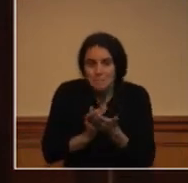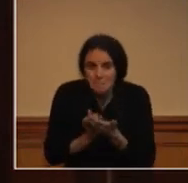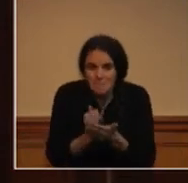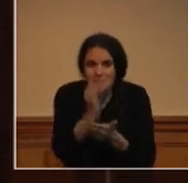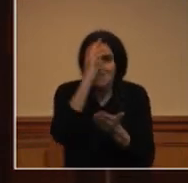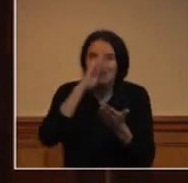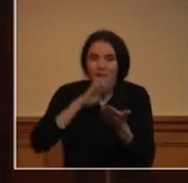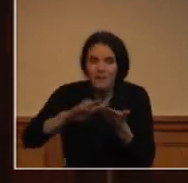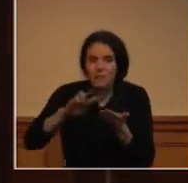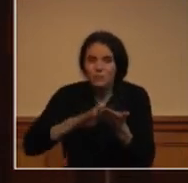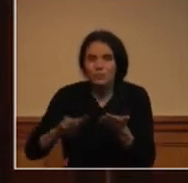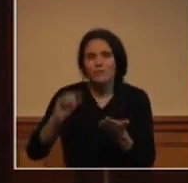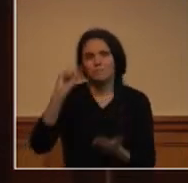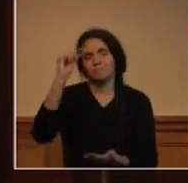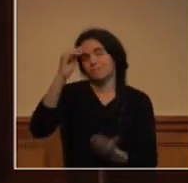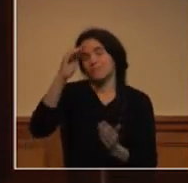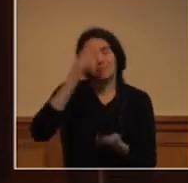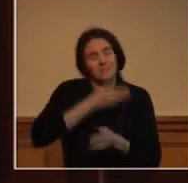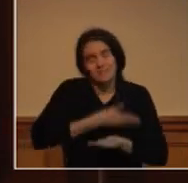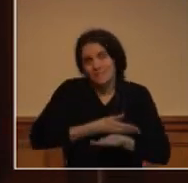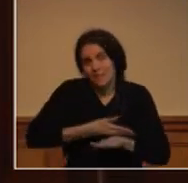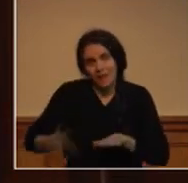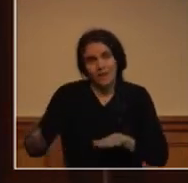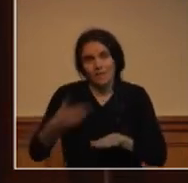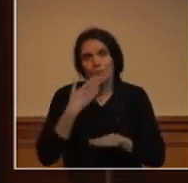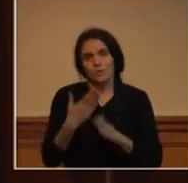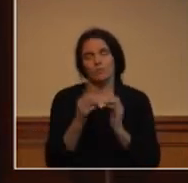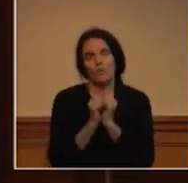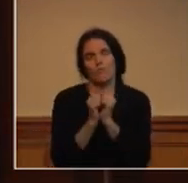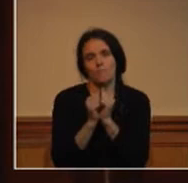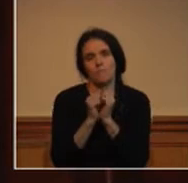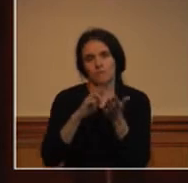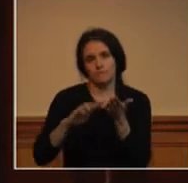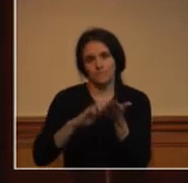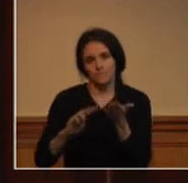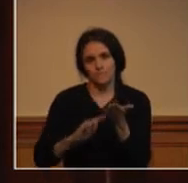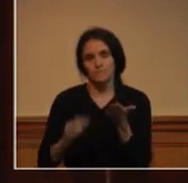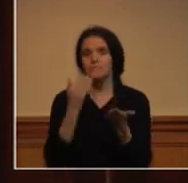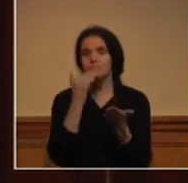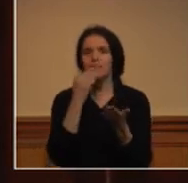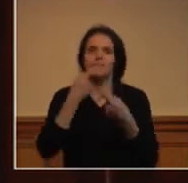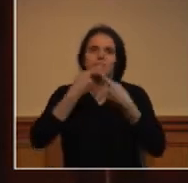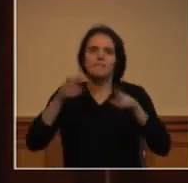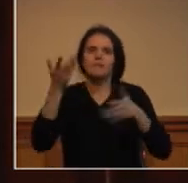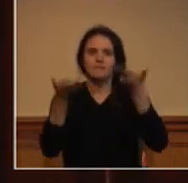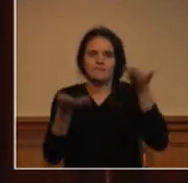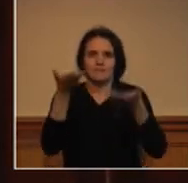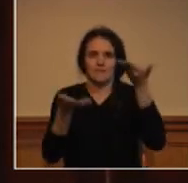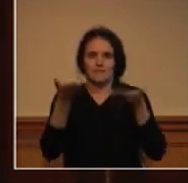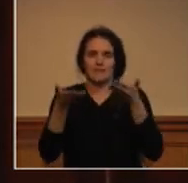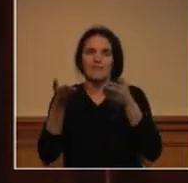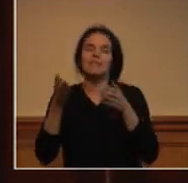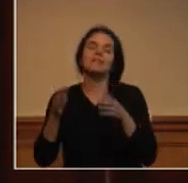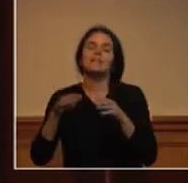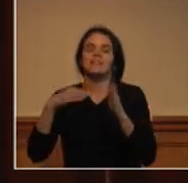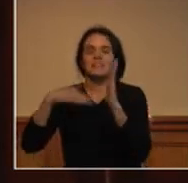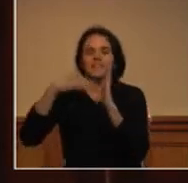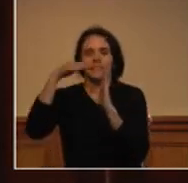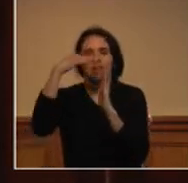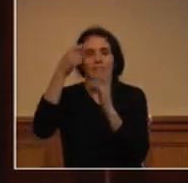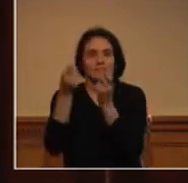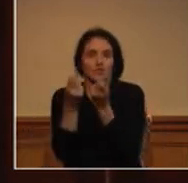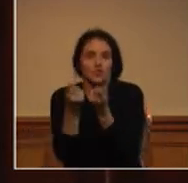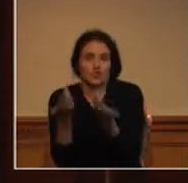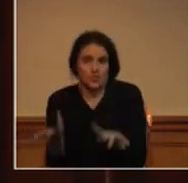los procesos de acompañamiento lector y con hartas diferencias por nivel socioeconómico. Entonces, por